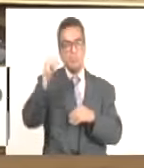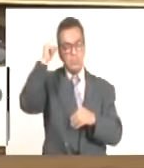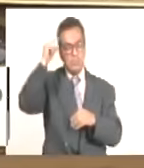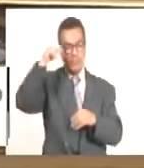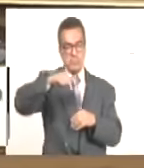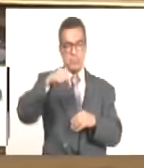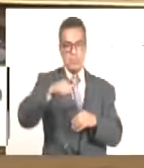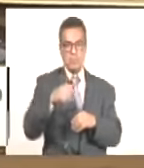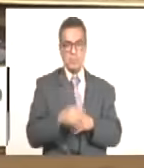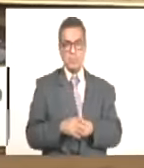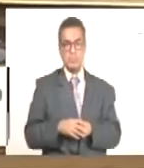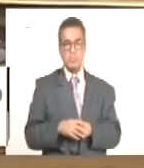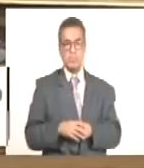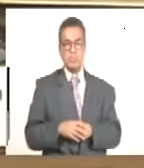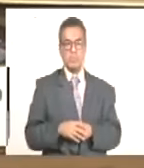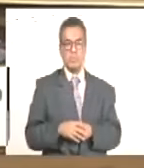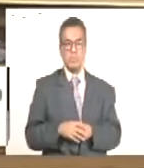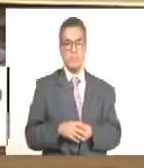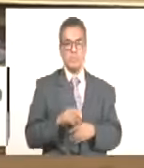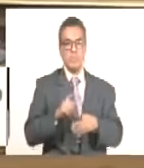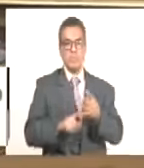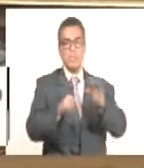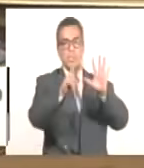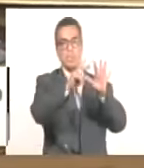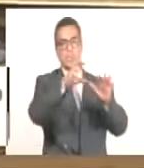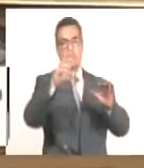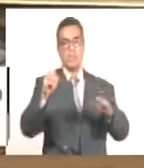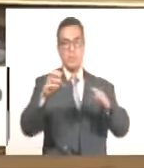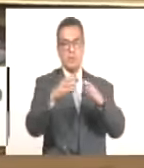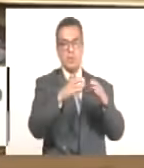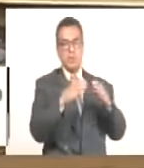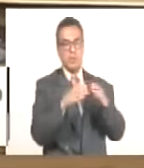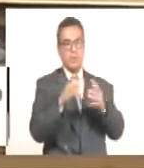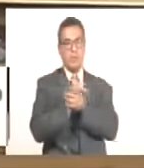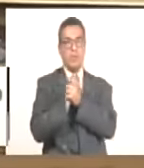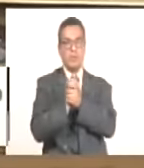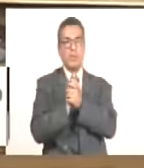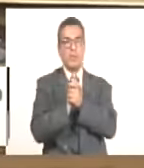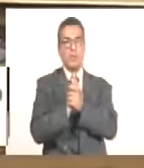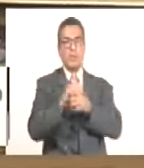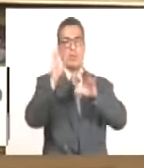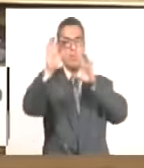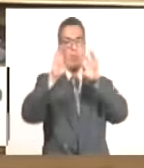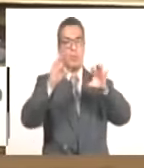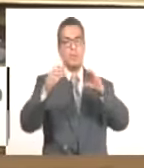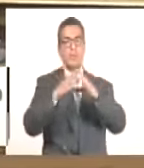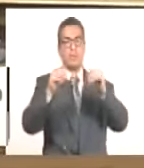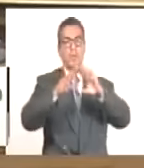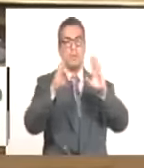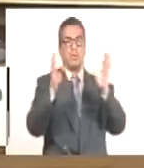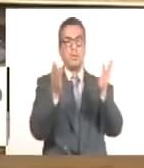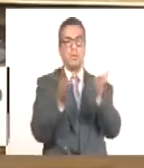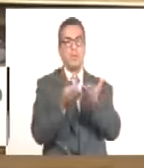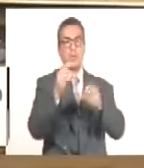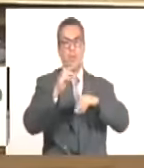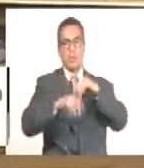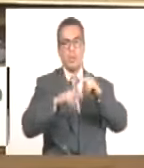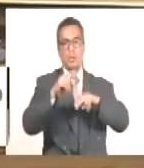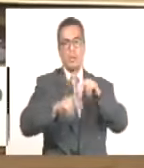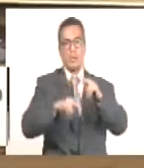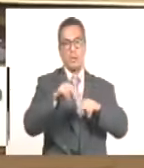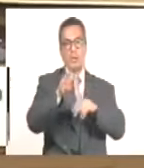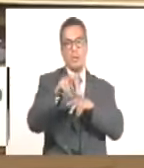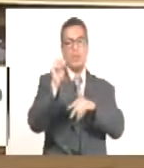hoy más de 70 grupos de amistad con países del mundo se han conformado desde